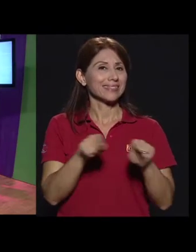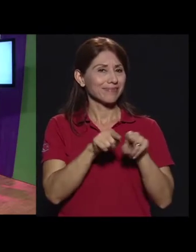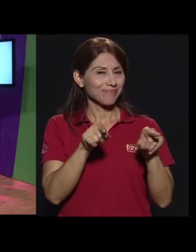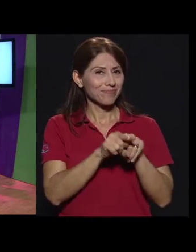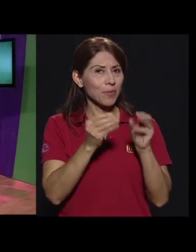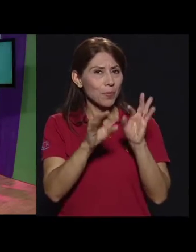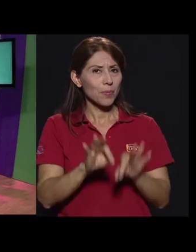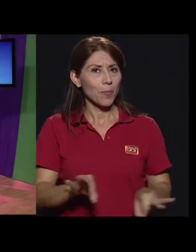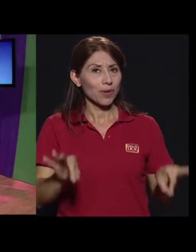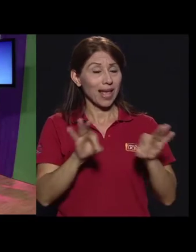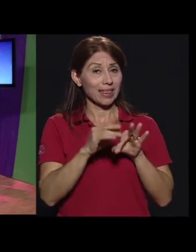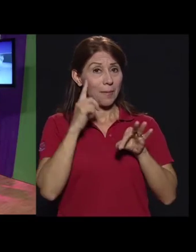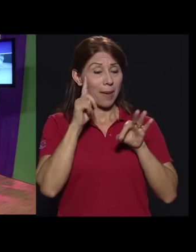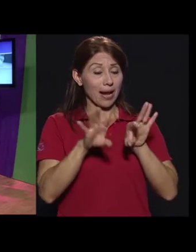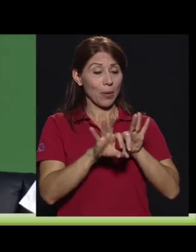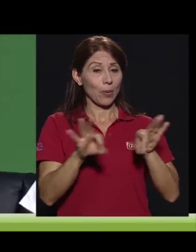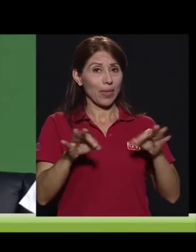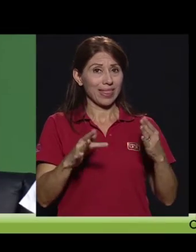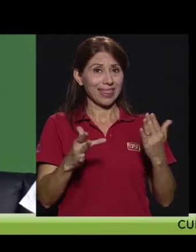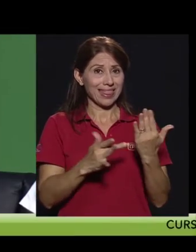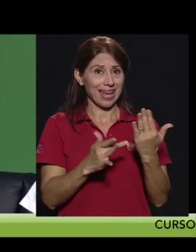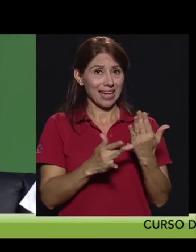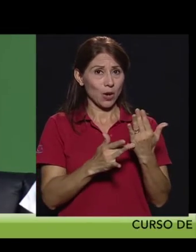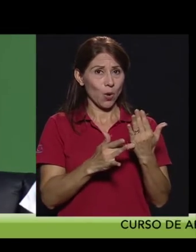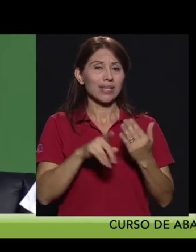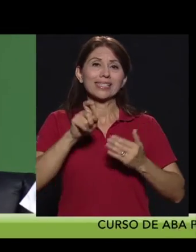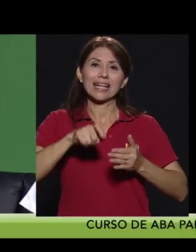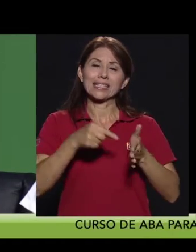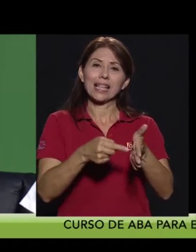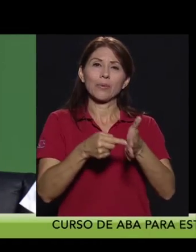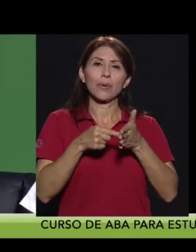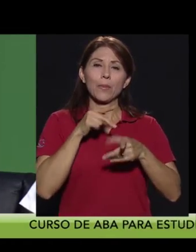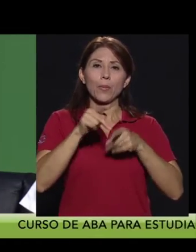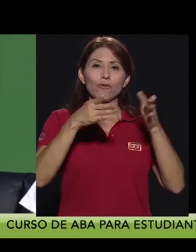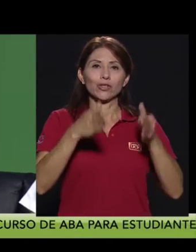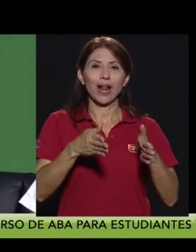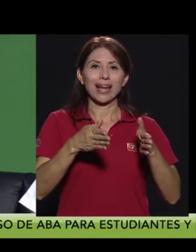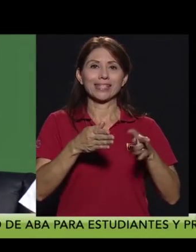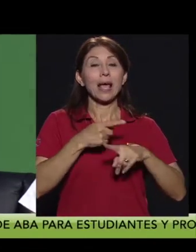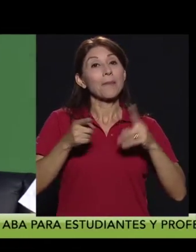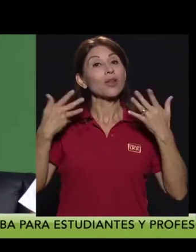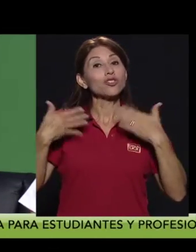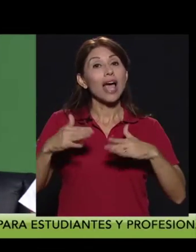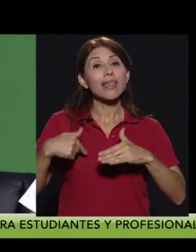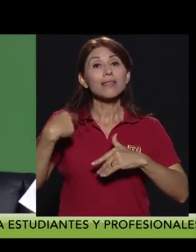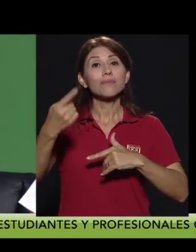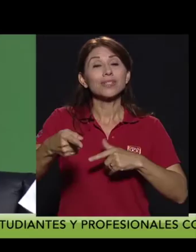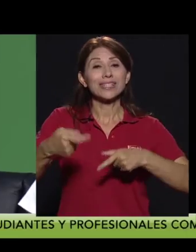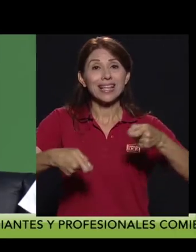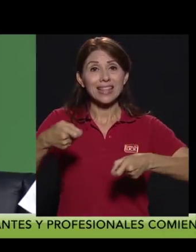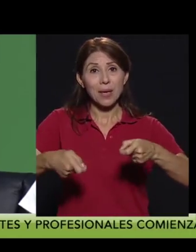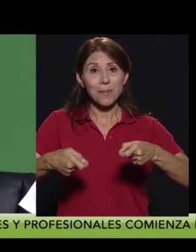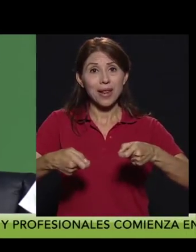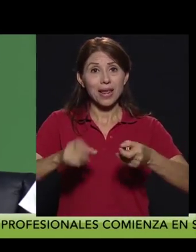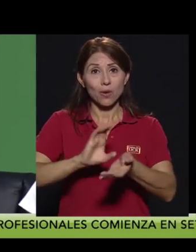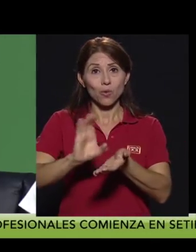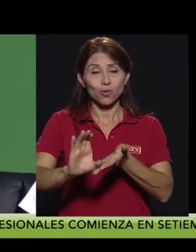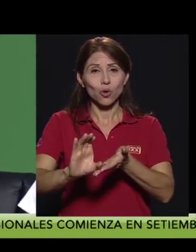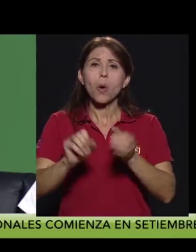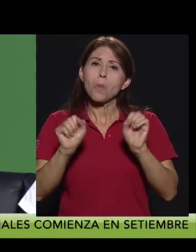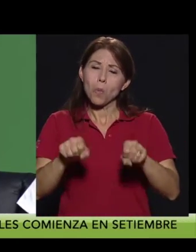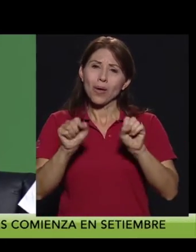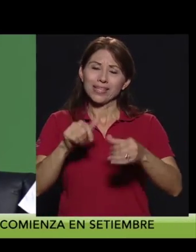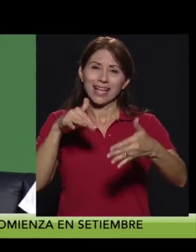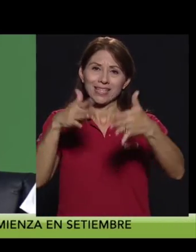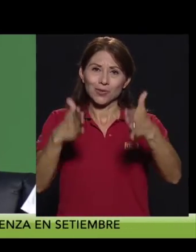también que para el técnico, son profesionales, ya para el curso daba, que empieza en septiembre, pueden ser estudiantes, ¿verdad? padres de